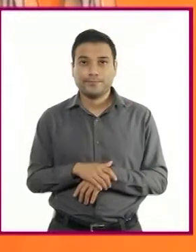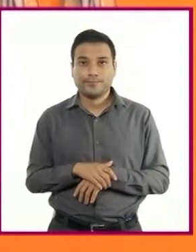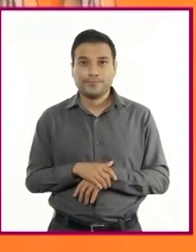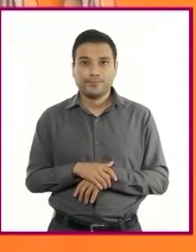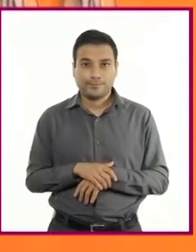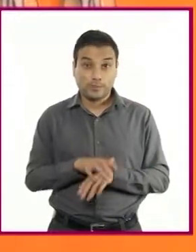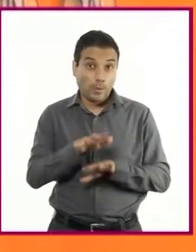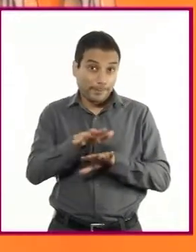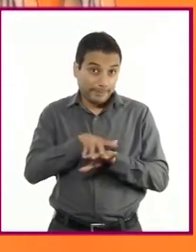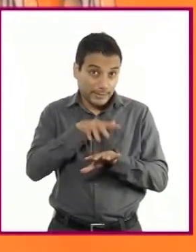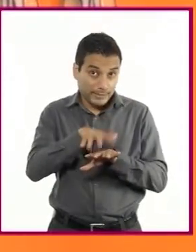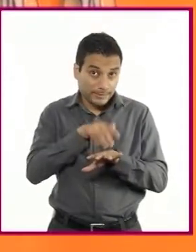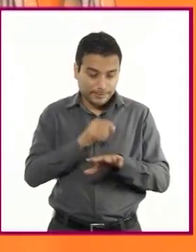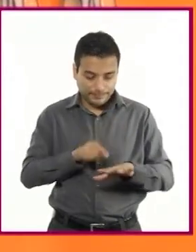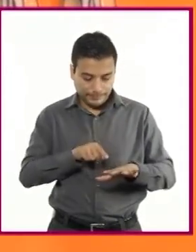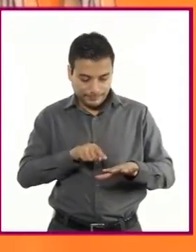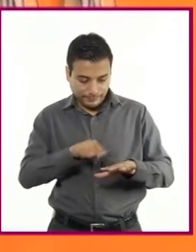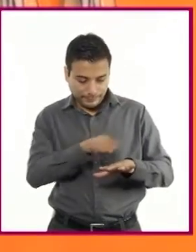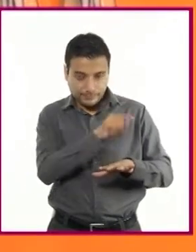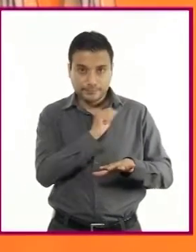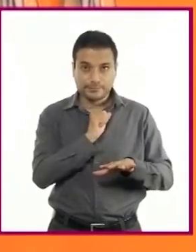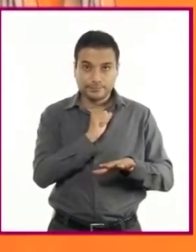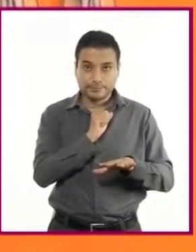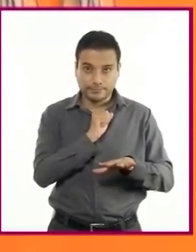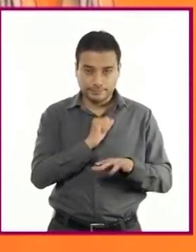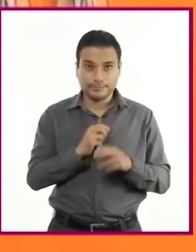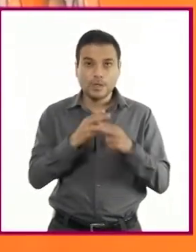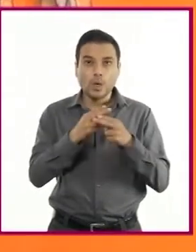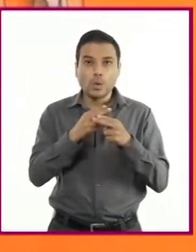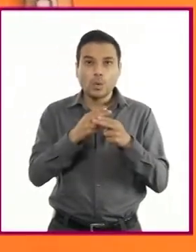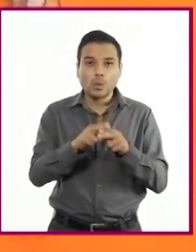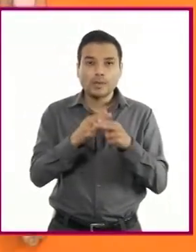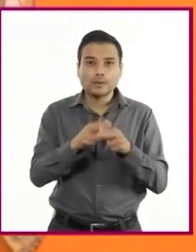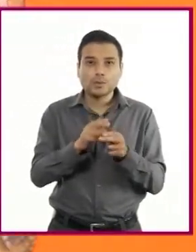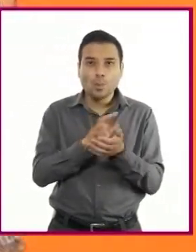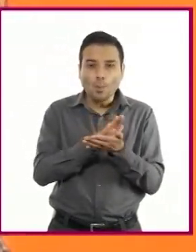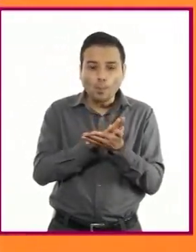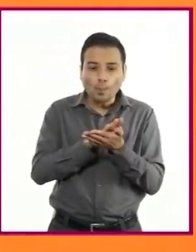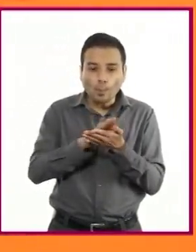los pies. Y huesos planos o anchos,